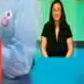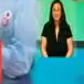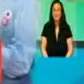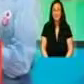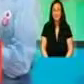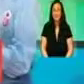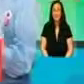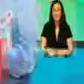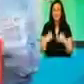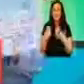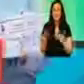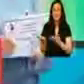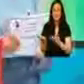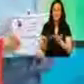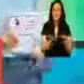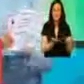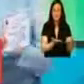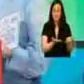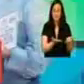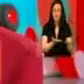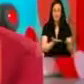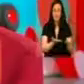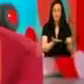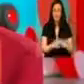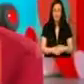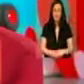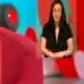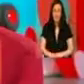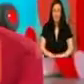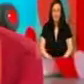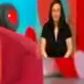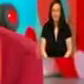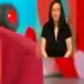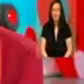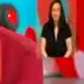nos vamos a nuestro living, ¿qué te parece? Nos vamos al living. Vamos para ahí, por favor. Muy bien, y nosotros estamos aquí en nuestro...